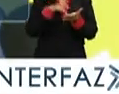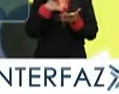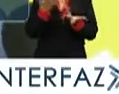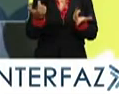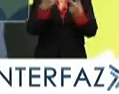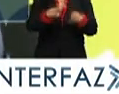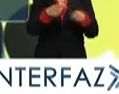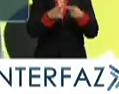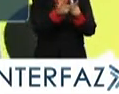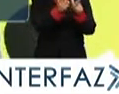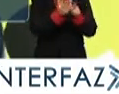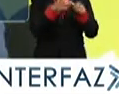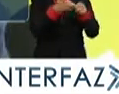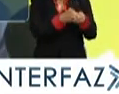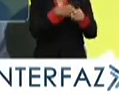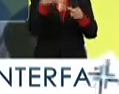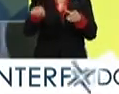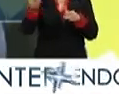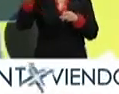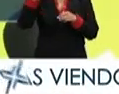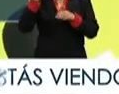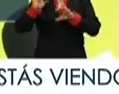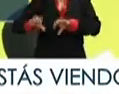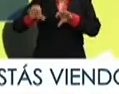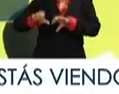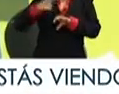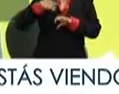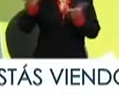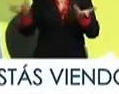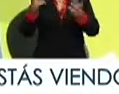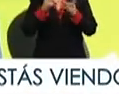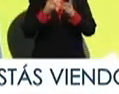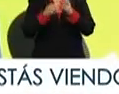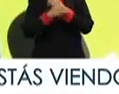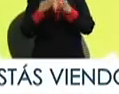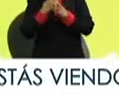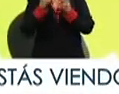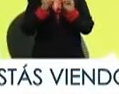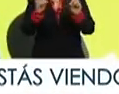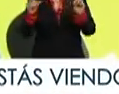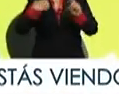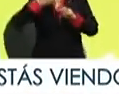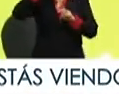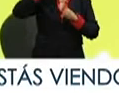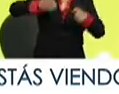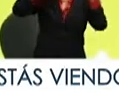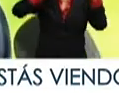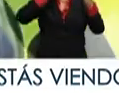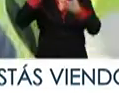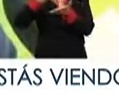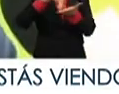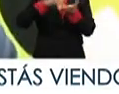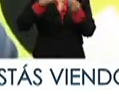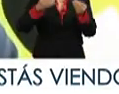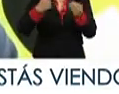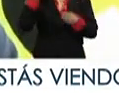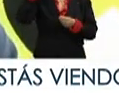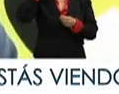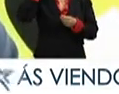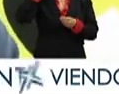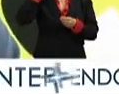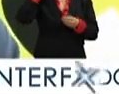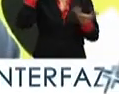parte musical, la parte tecnológica, parte didáctica e infraestructura, con esa gran colaboración. Esperamos que